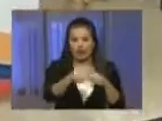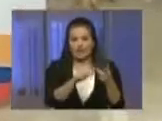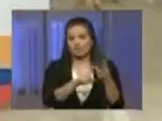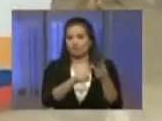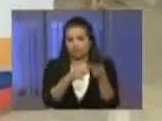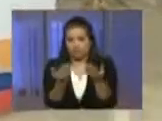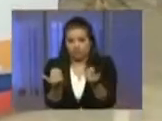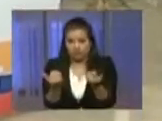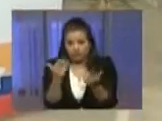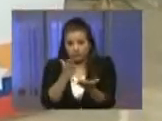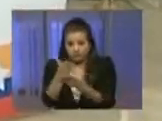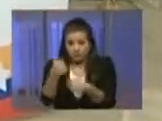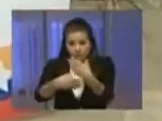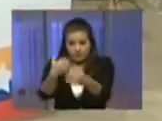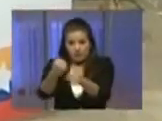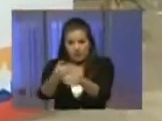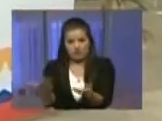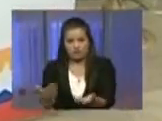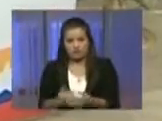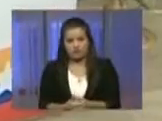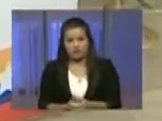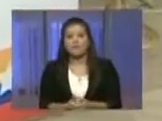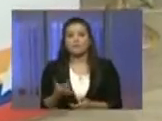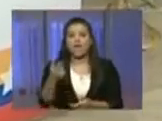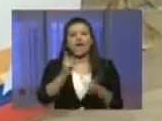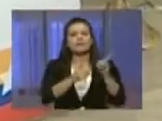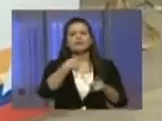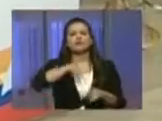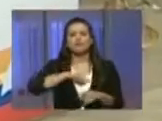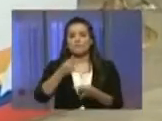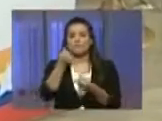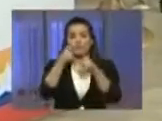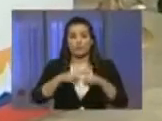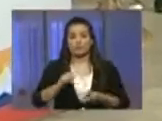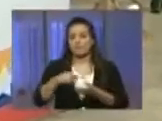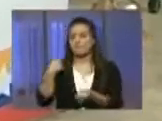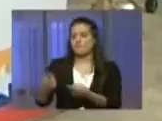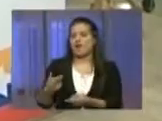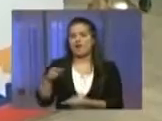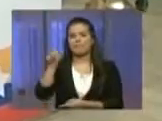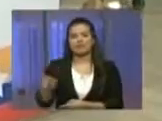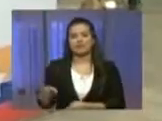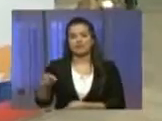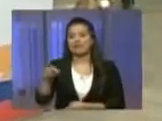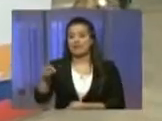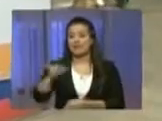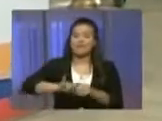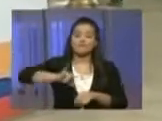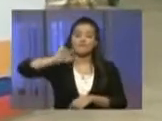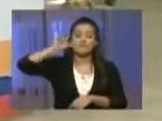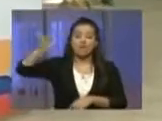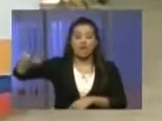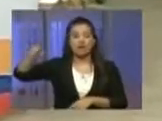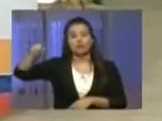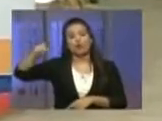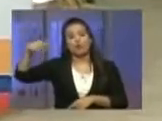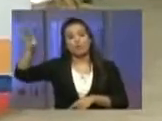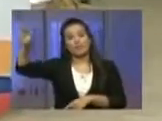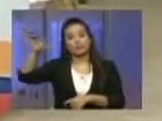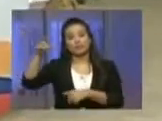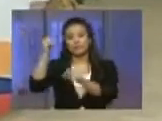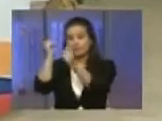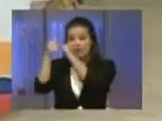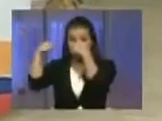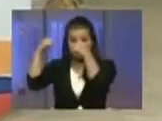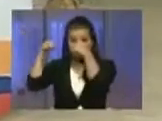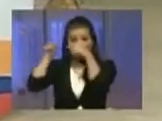veces hacemos grandes inversiones En mandar algunos atletas al exterior Hay que hacerlo pero muchos de